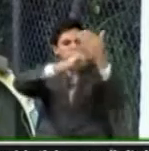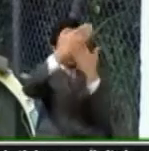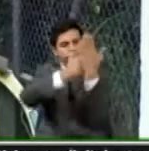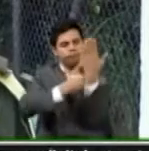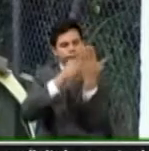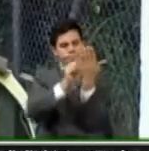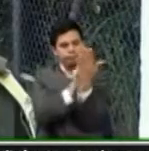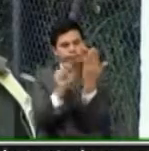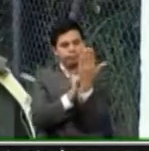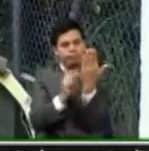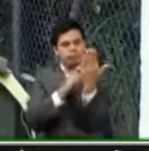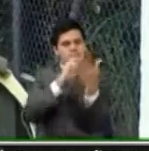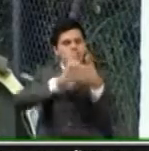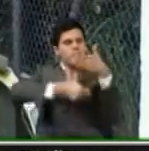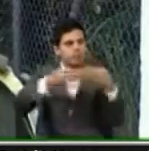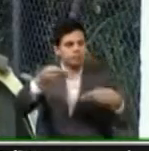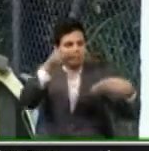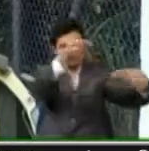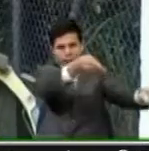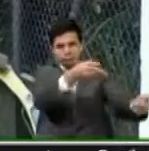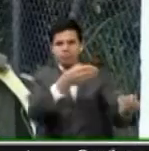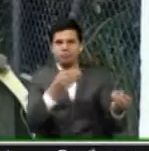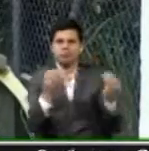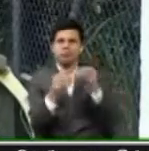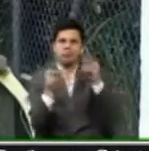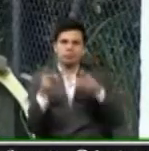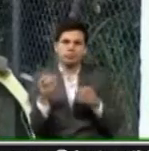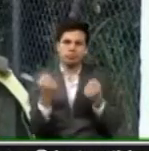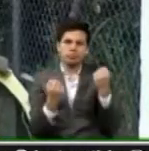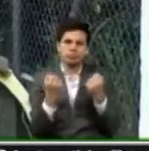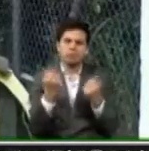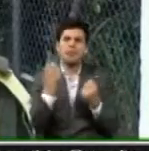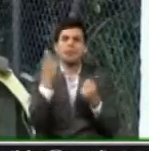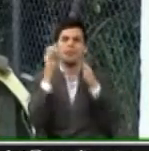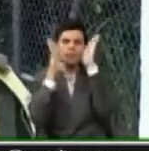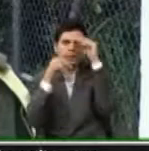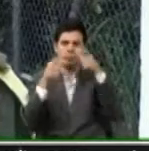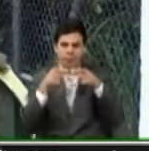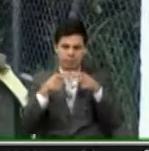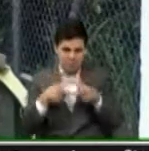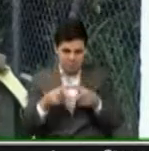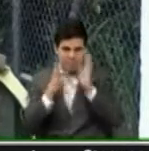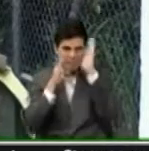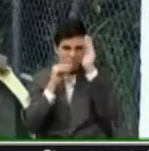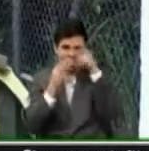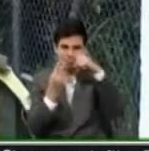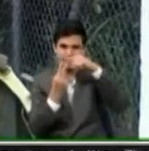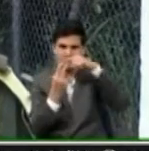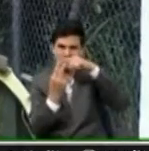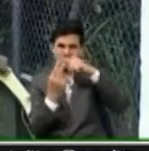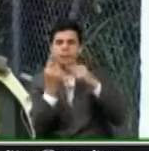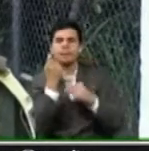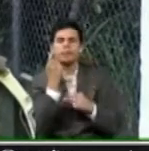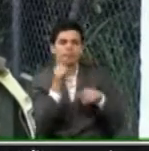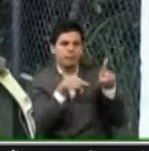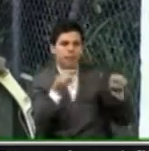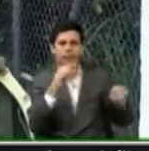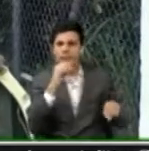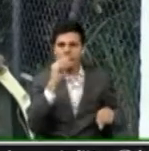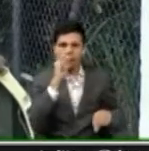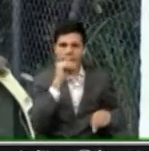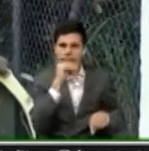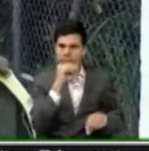Así encontramos personas conduciendo sin la debida licencia de conducción, personas que conducían